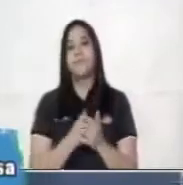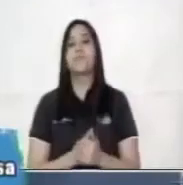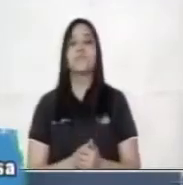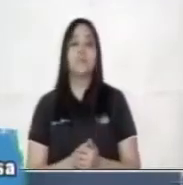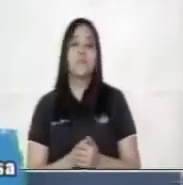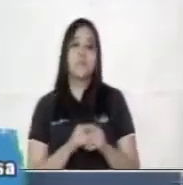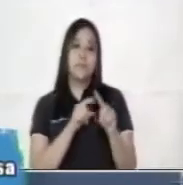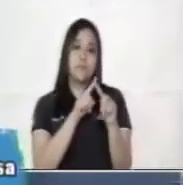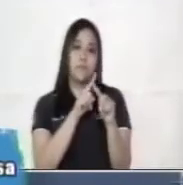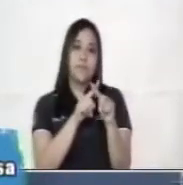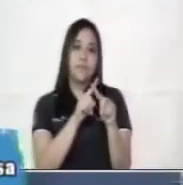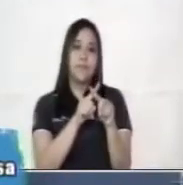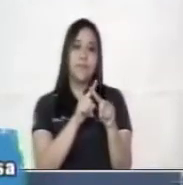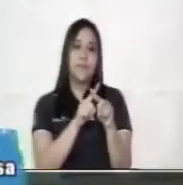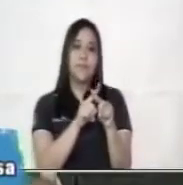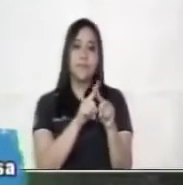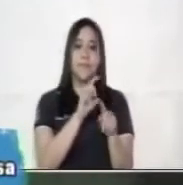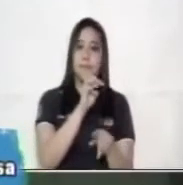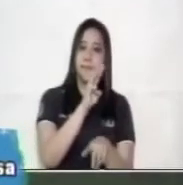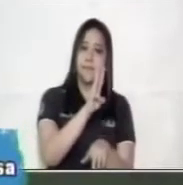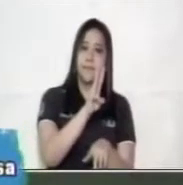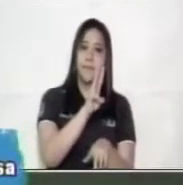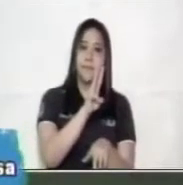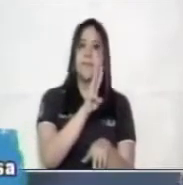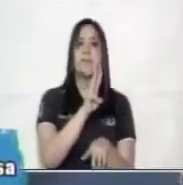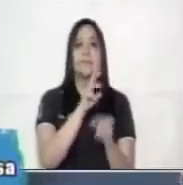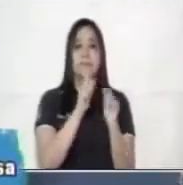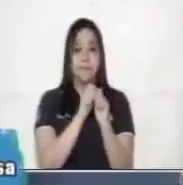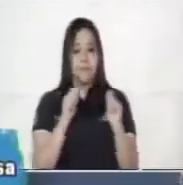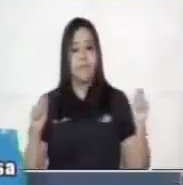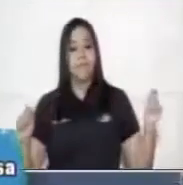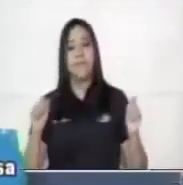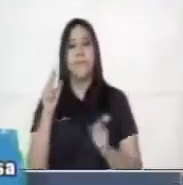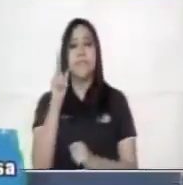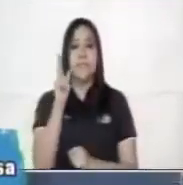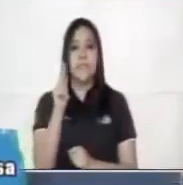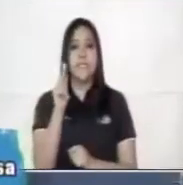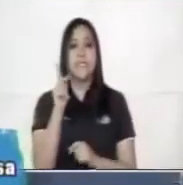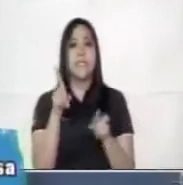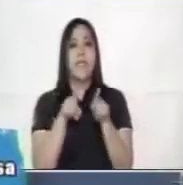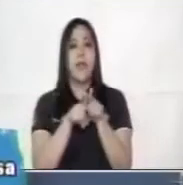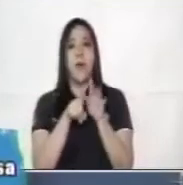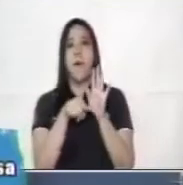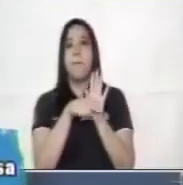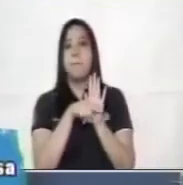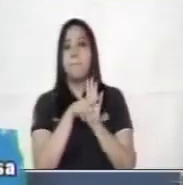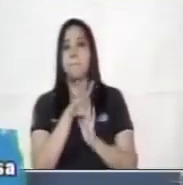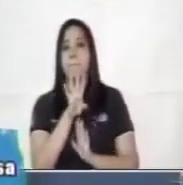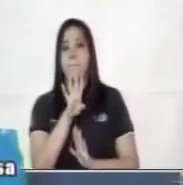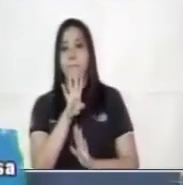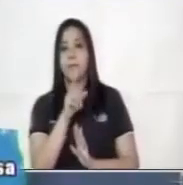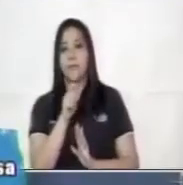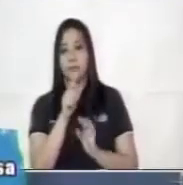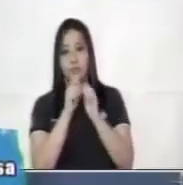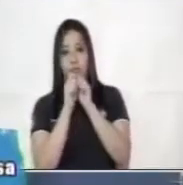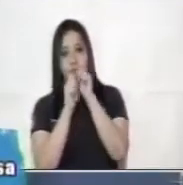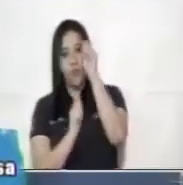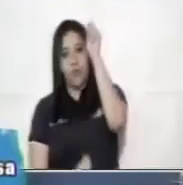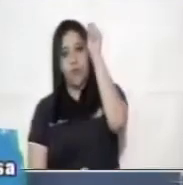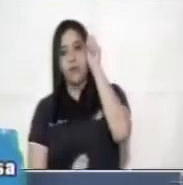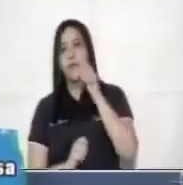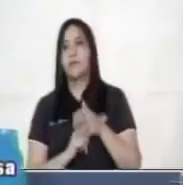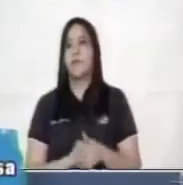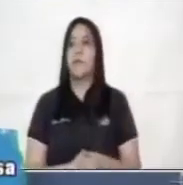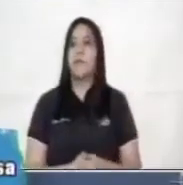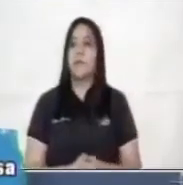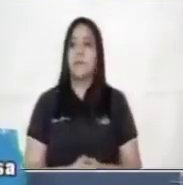Cuando x es 3, y es menos 4. Cuando x es 3, y es